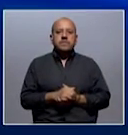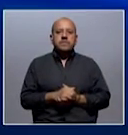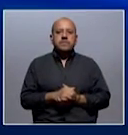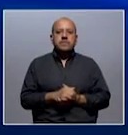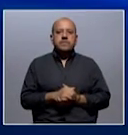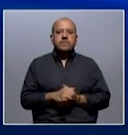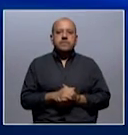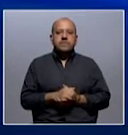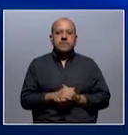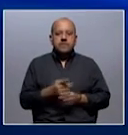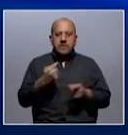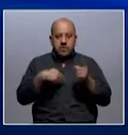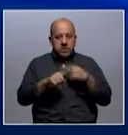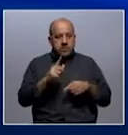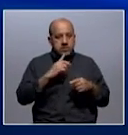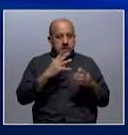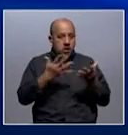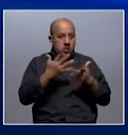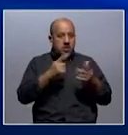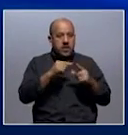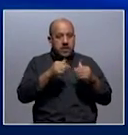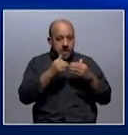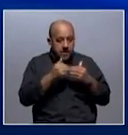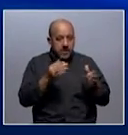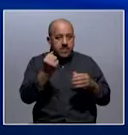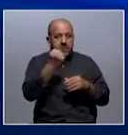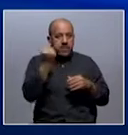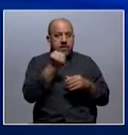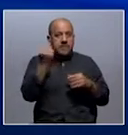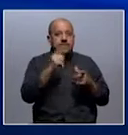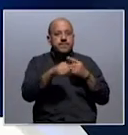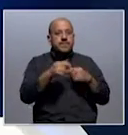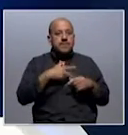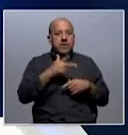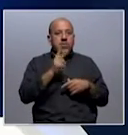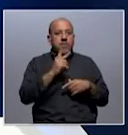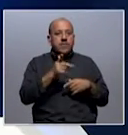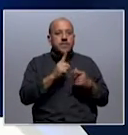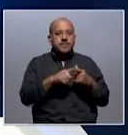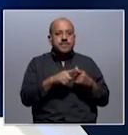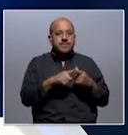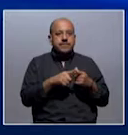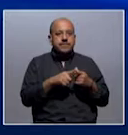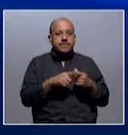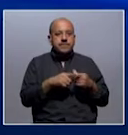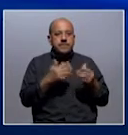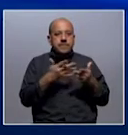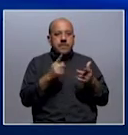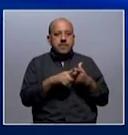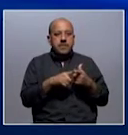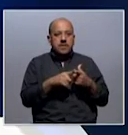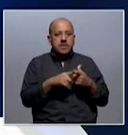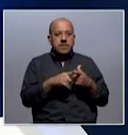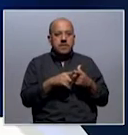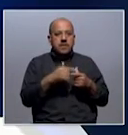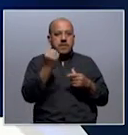bueno clarita entonces en este comienzo de una fase de la importante de trasladar a humanos esto que se ha trabajado hasta ahora en laboratorios y con animales y